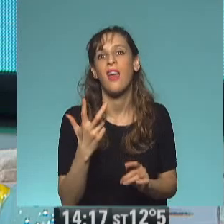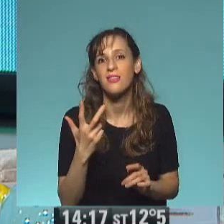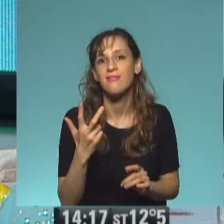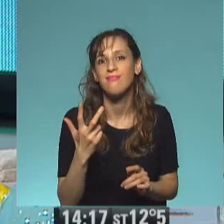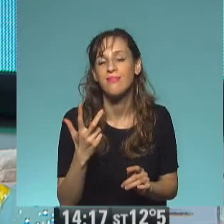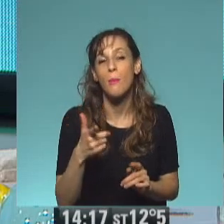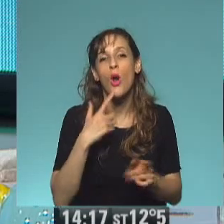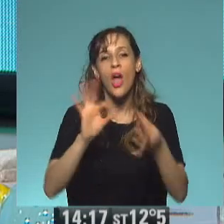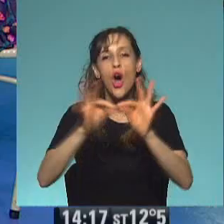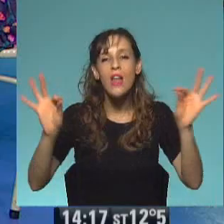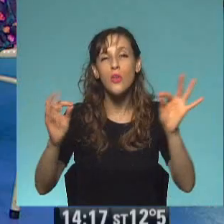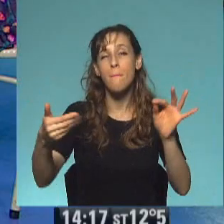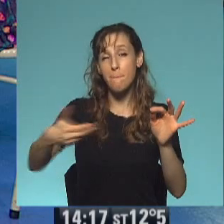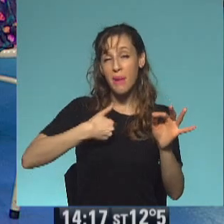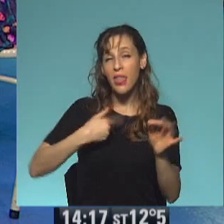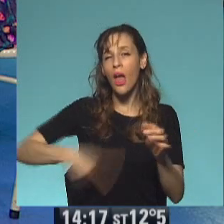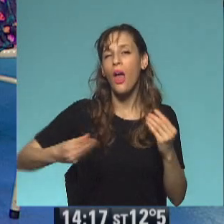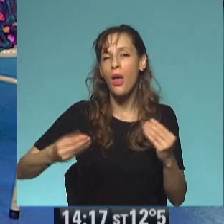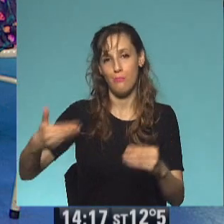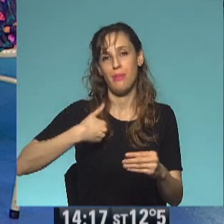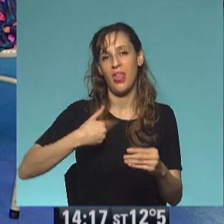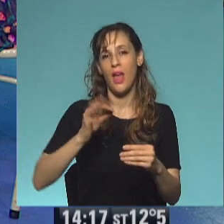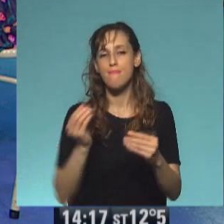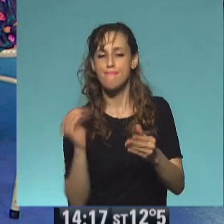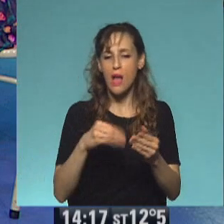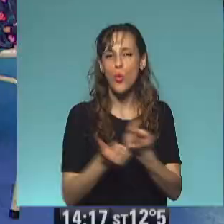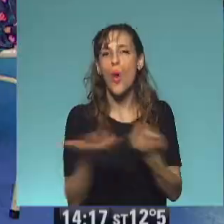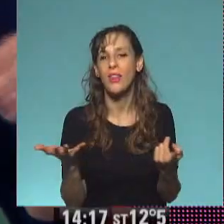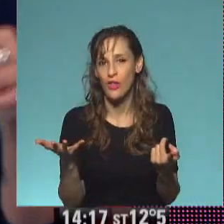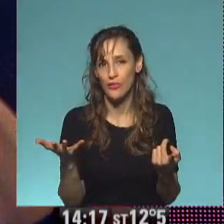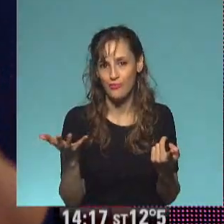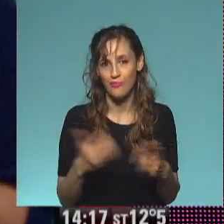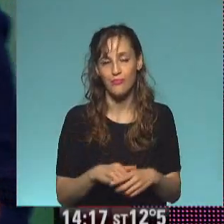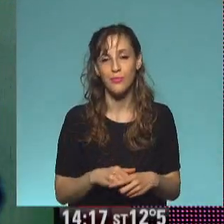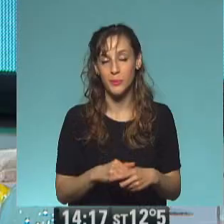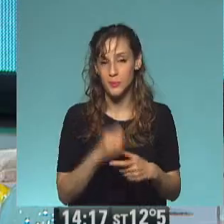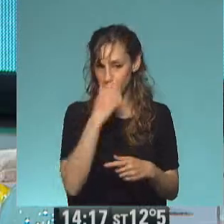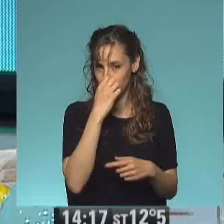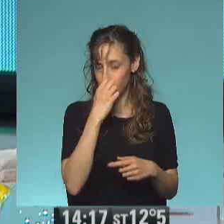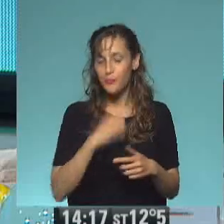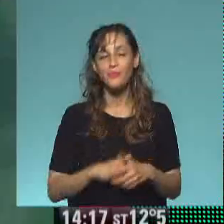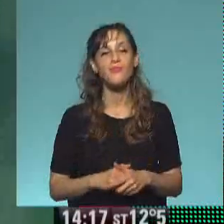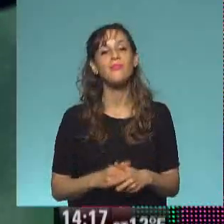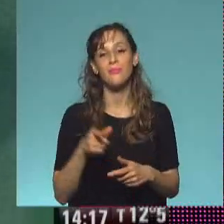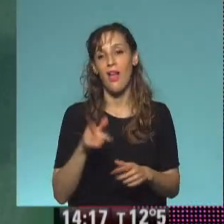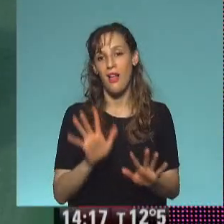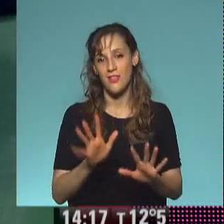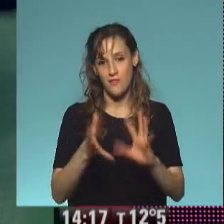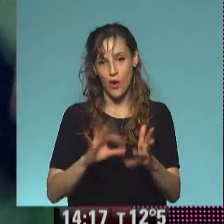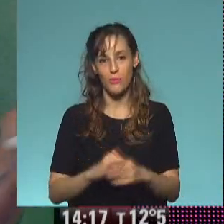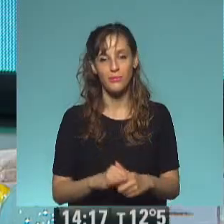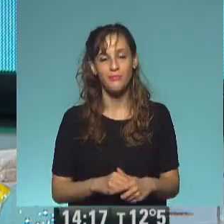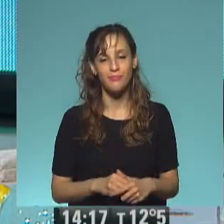la suma. Se sabes que 7 más 3 ya se sabía. Ay, me entró tiza. ¿Tiza? Tiza en el ojo. Pero no te puedes rascar. No me puedo rascar. O sea, estoy haciendo